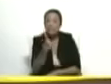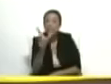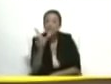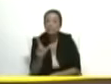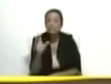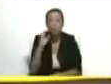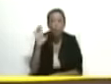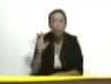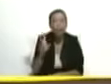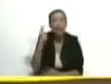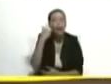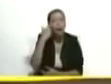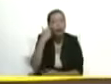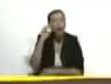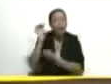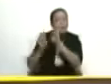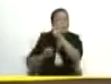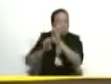Siempre hay que valorar